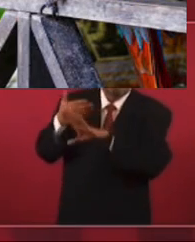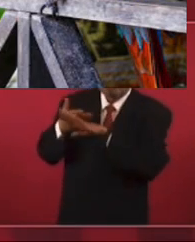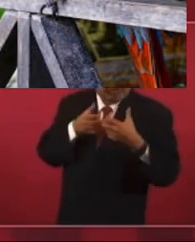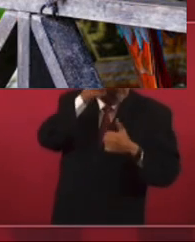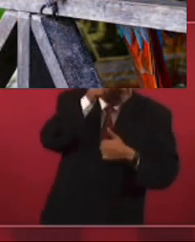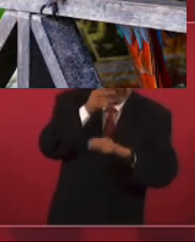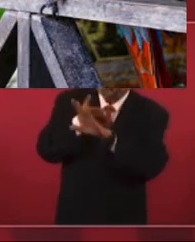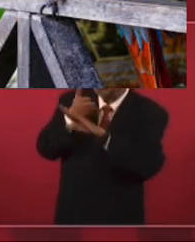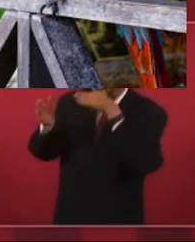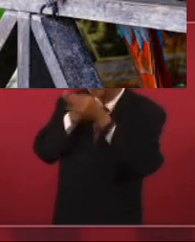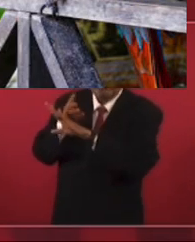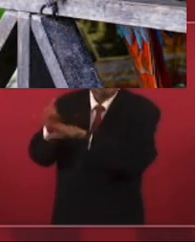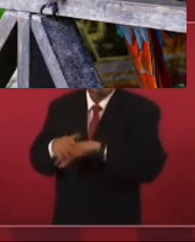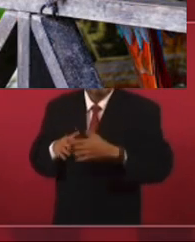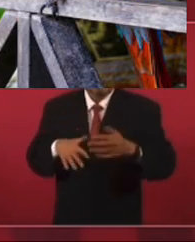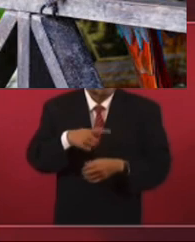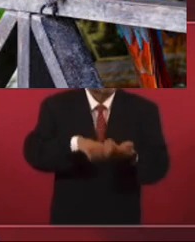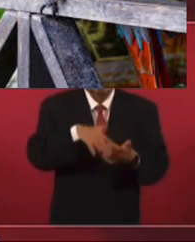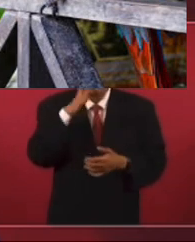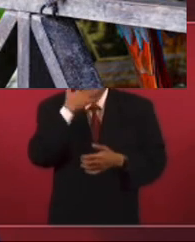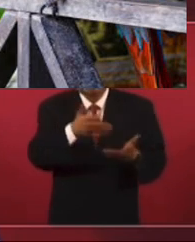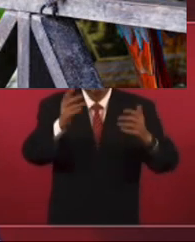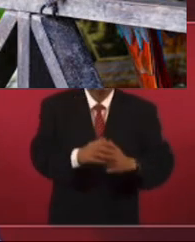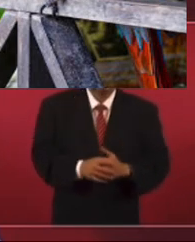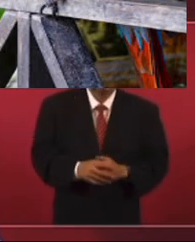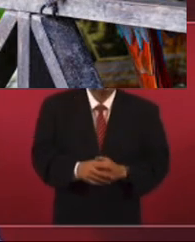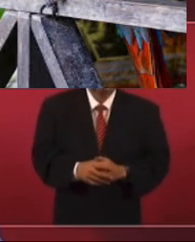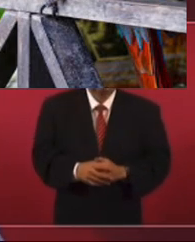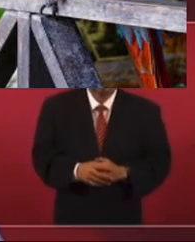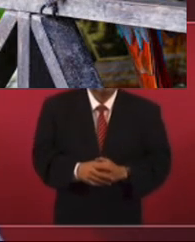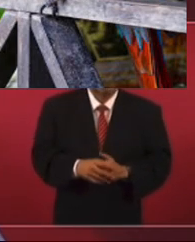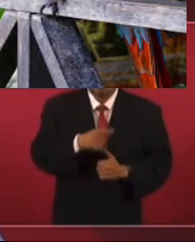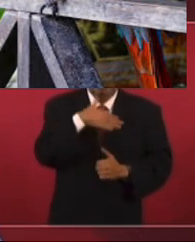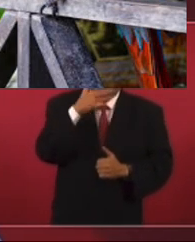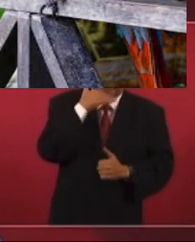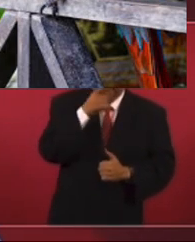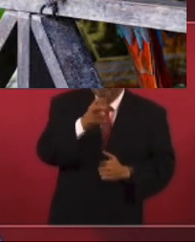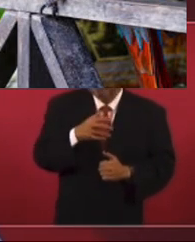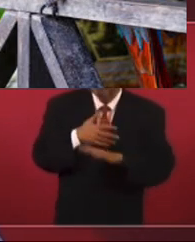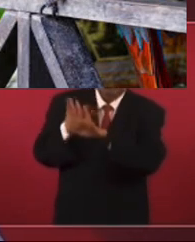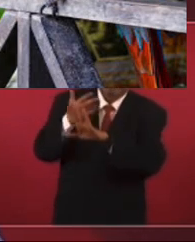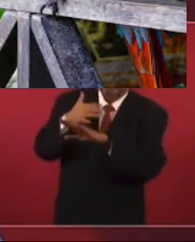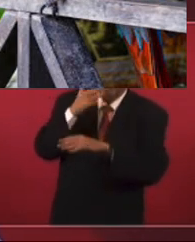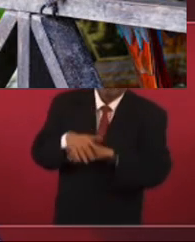está acabando porque la guacamaya lo sigue picando.